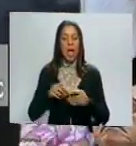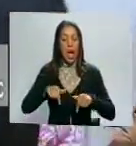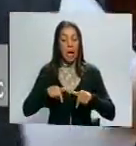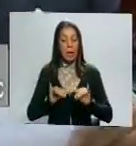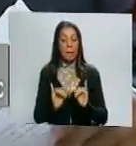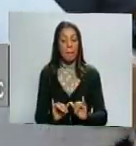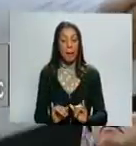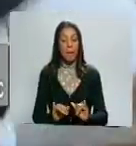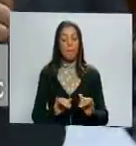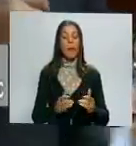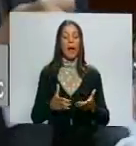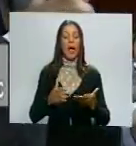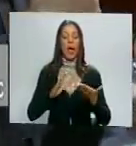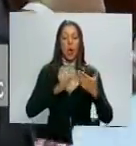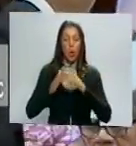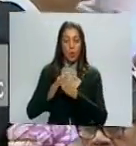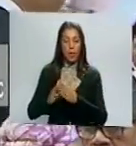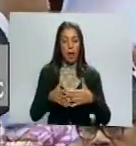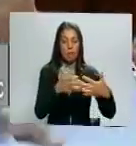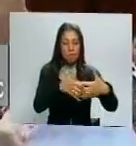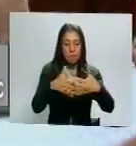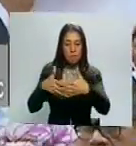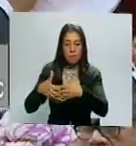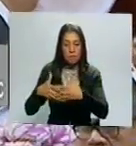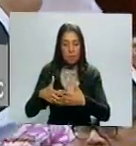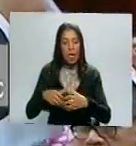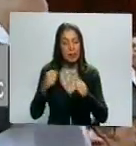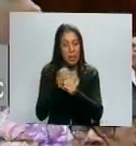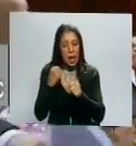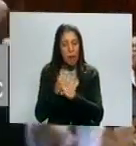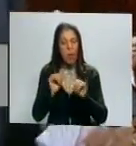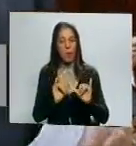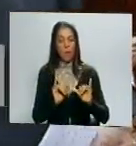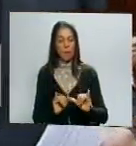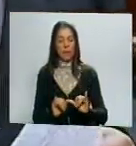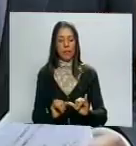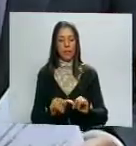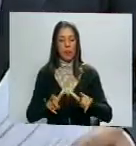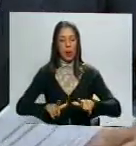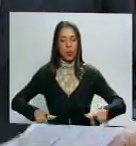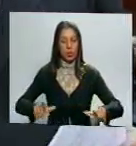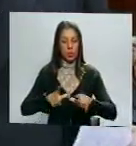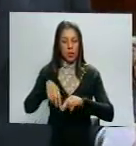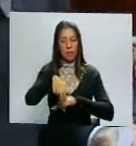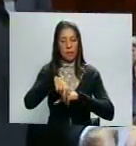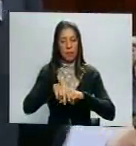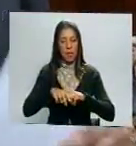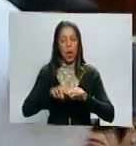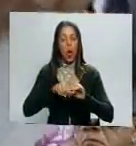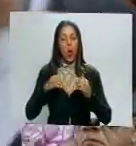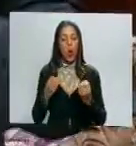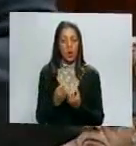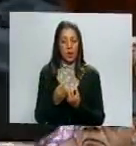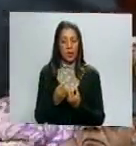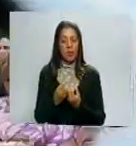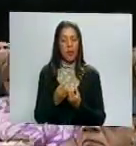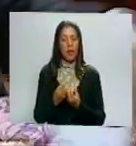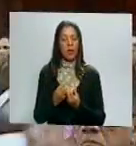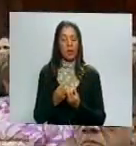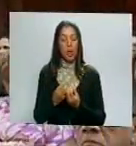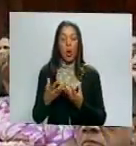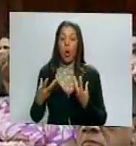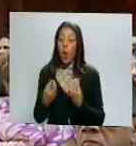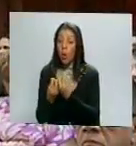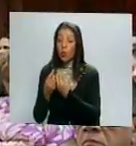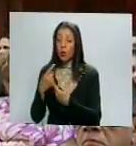propio territorio, el espacio geográfico donde está sentado esa organización popular junto a las